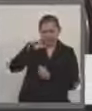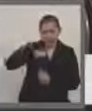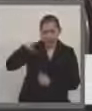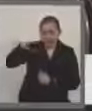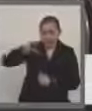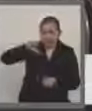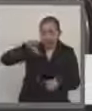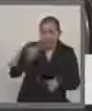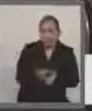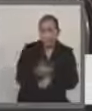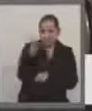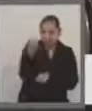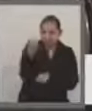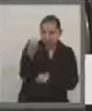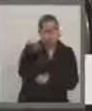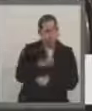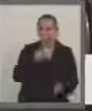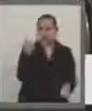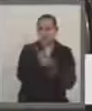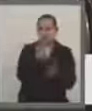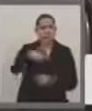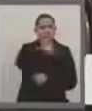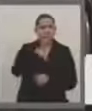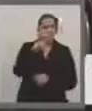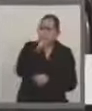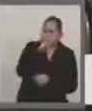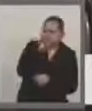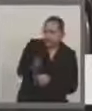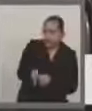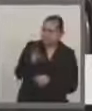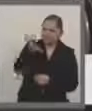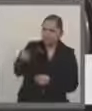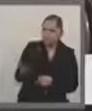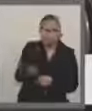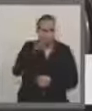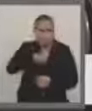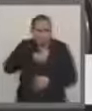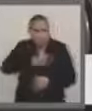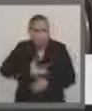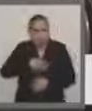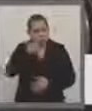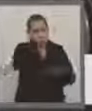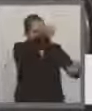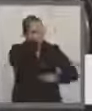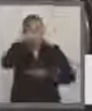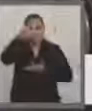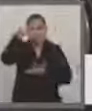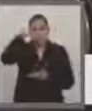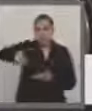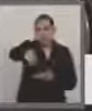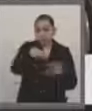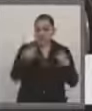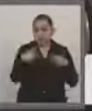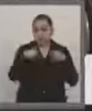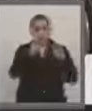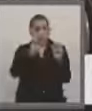no vamos a tolerar. No es posible que con los recursos públicos, con los recursos que se van a destinar a las y los chiapanecos, porque